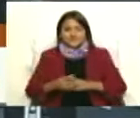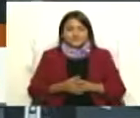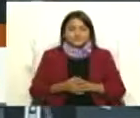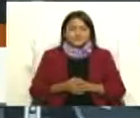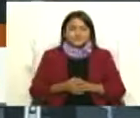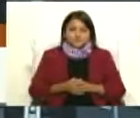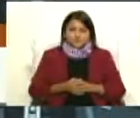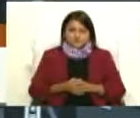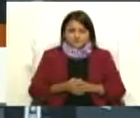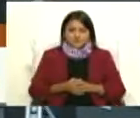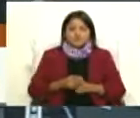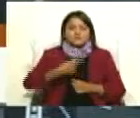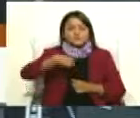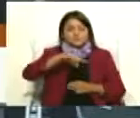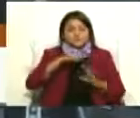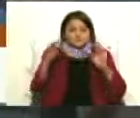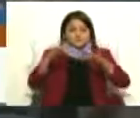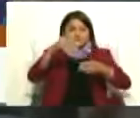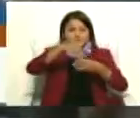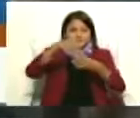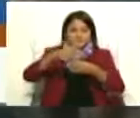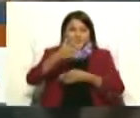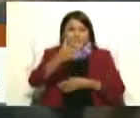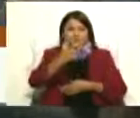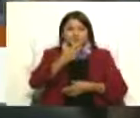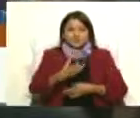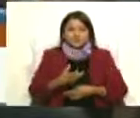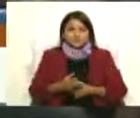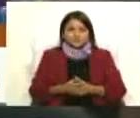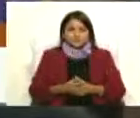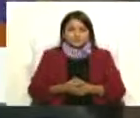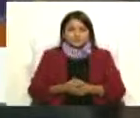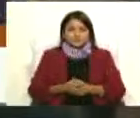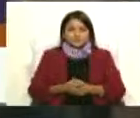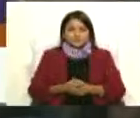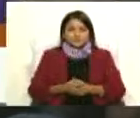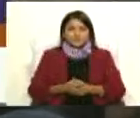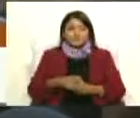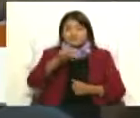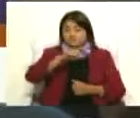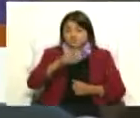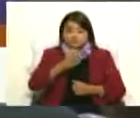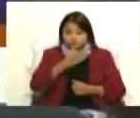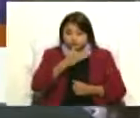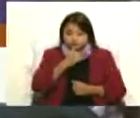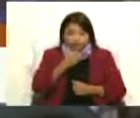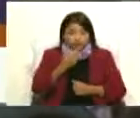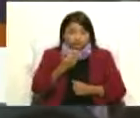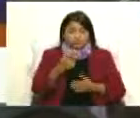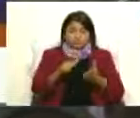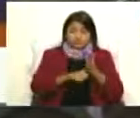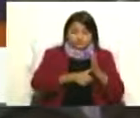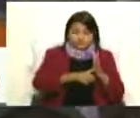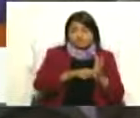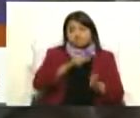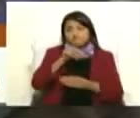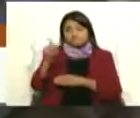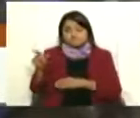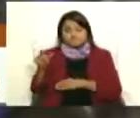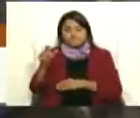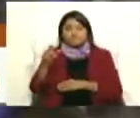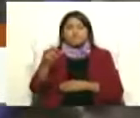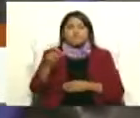Esequiba. Vayamos a votar este 3 de diciembre. El que no tenga cédula, váyase ya al Saime a buscar su